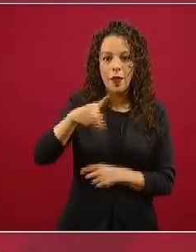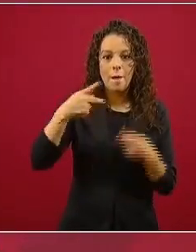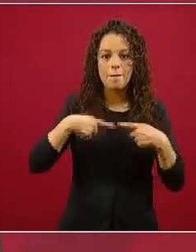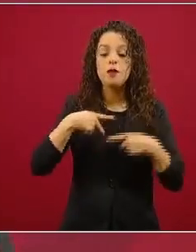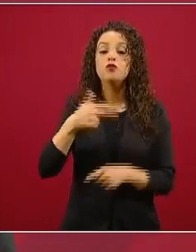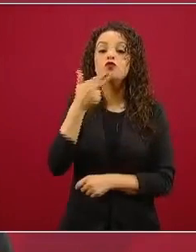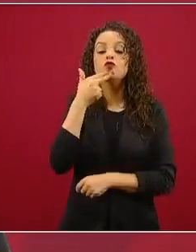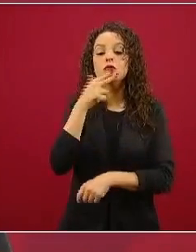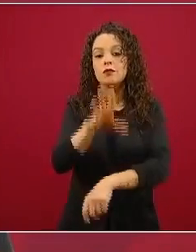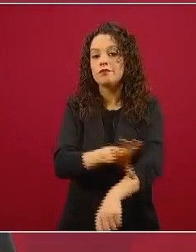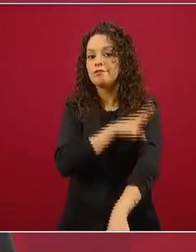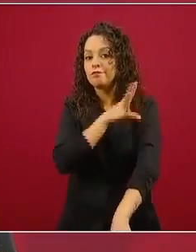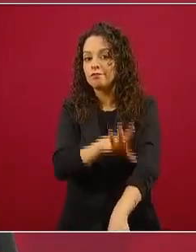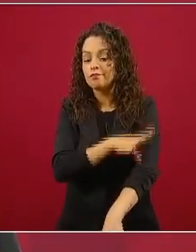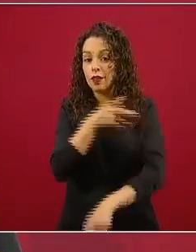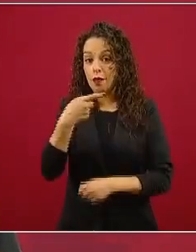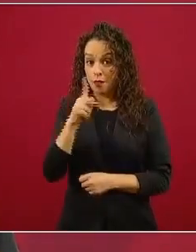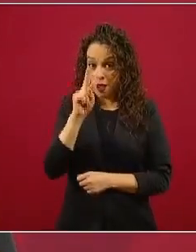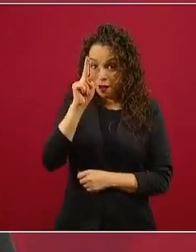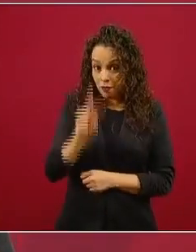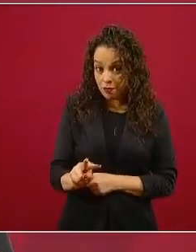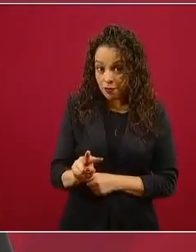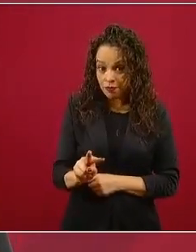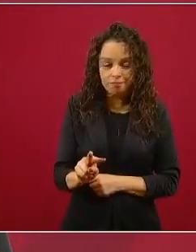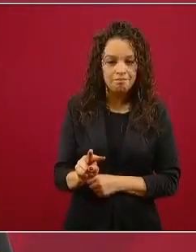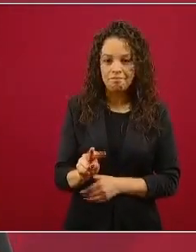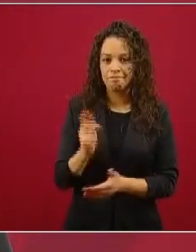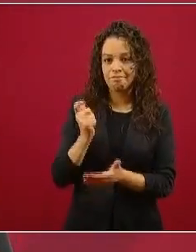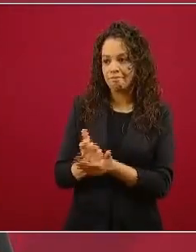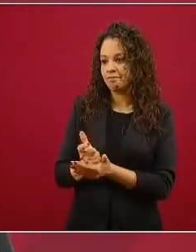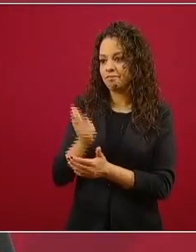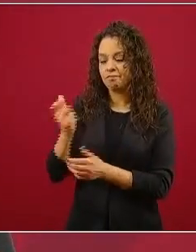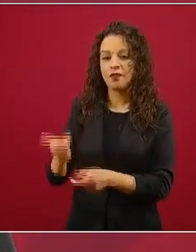se le entregaba a estas empresas,